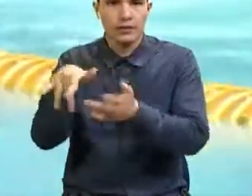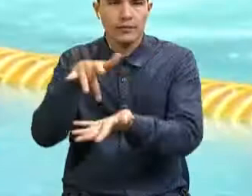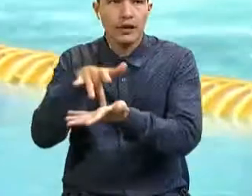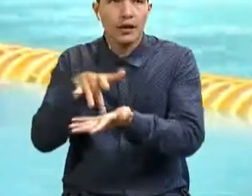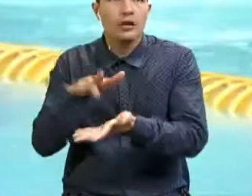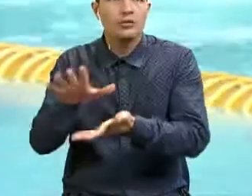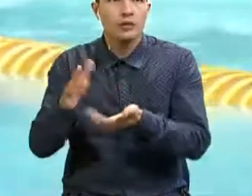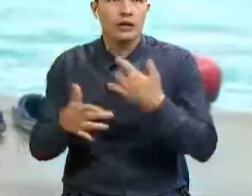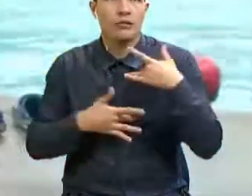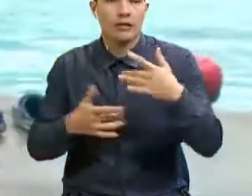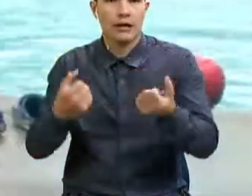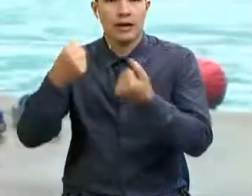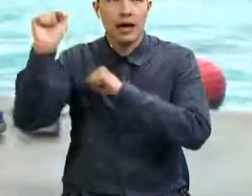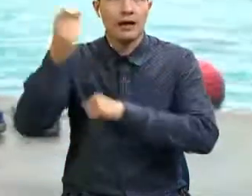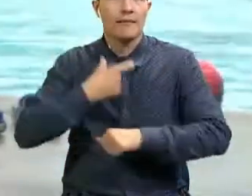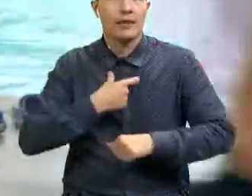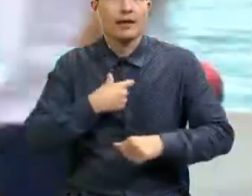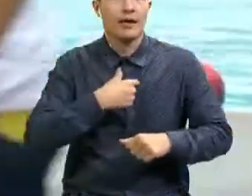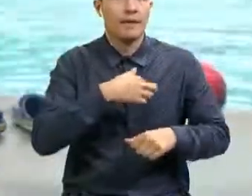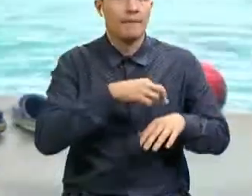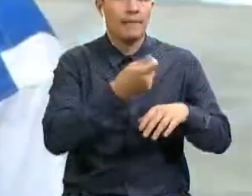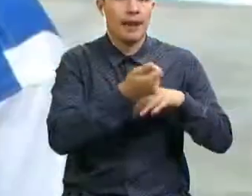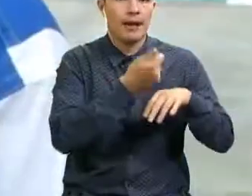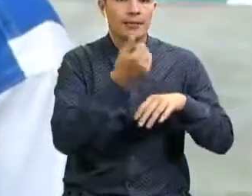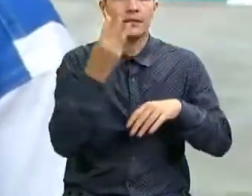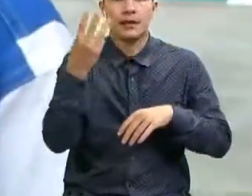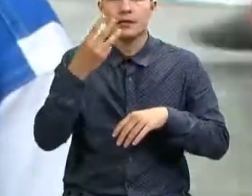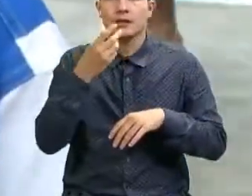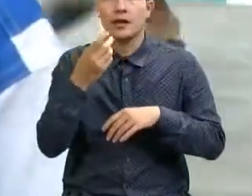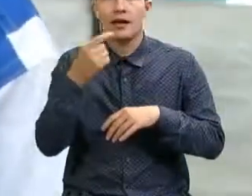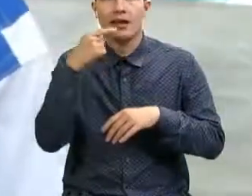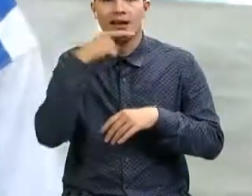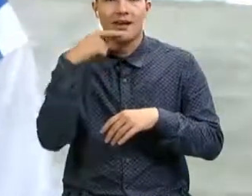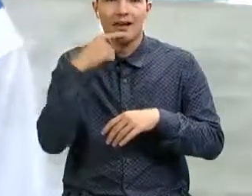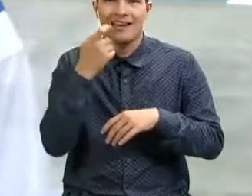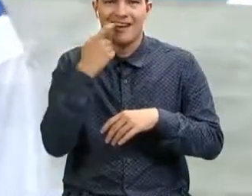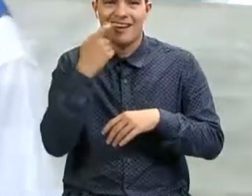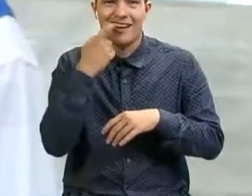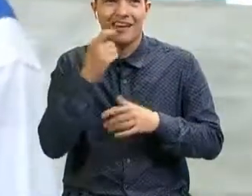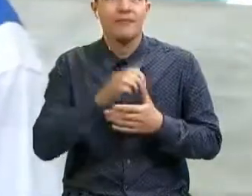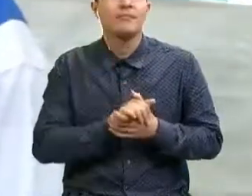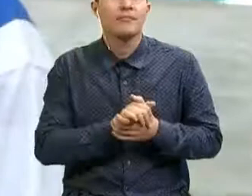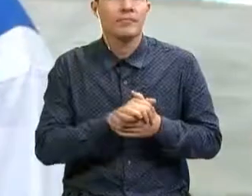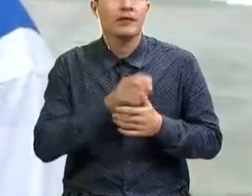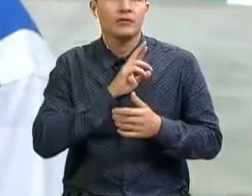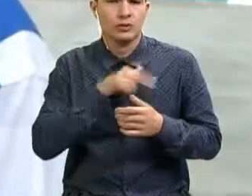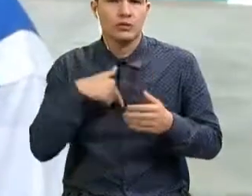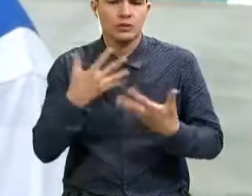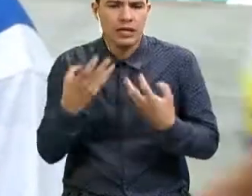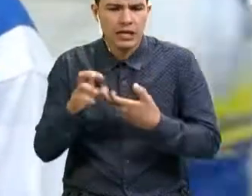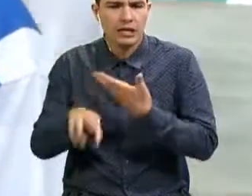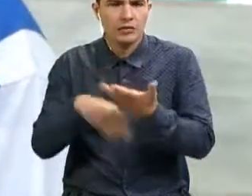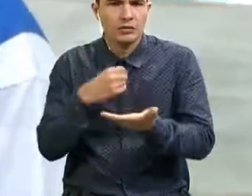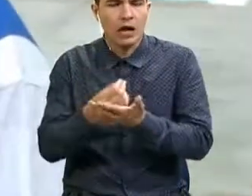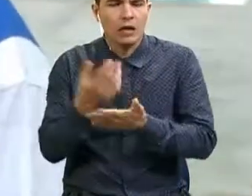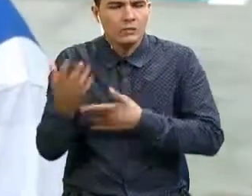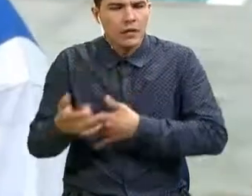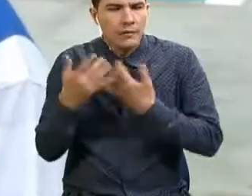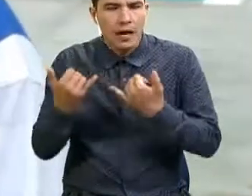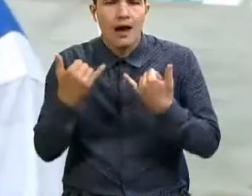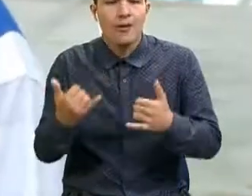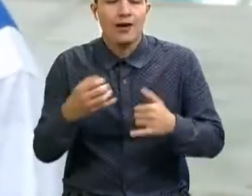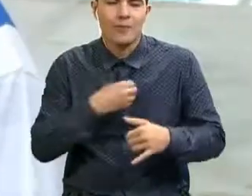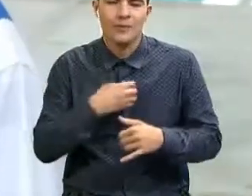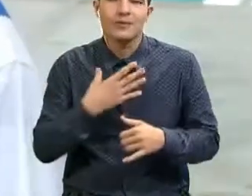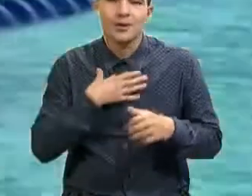aportaron medallas una medalla de plata de tres medallas de bronce eran resultados que ya veníamos esperando desde hace tiempo y puede ser este será la